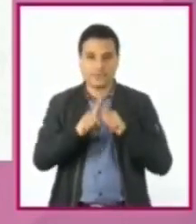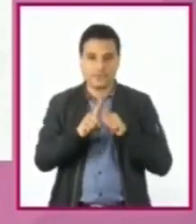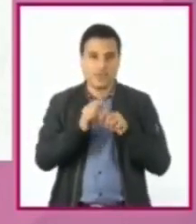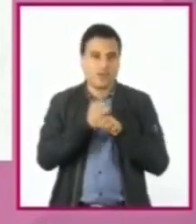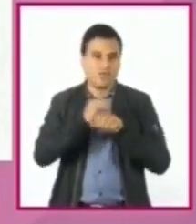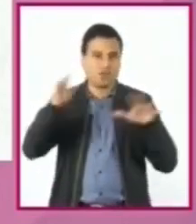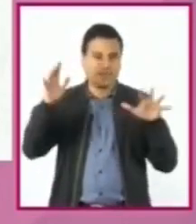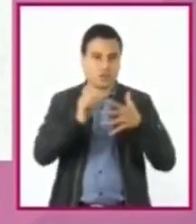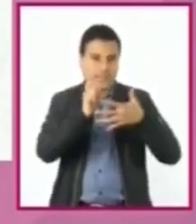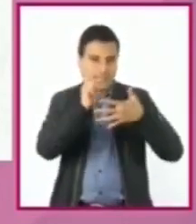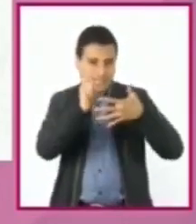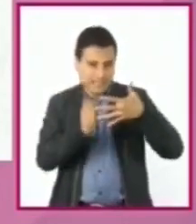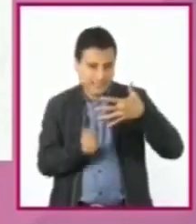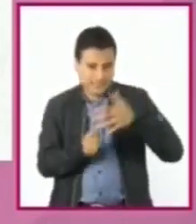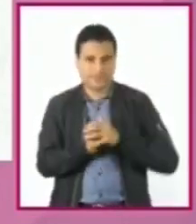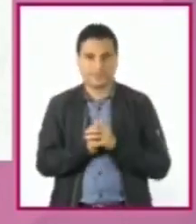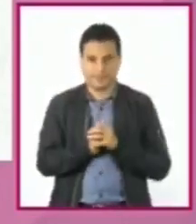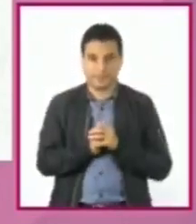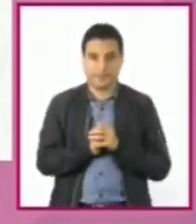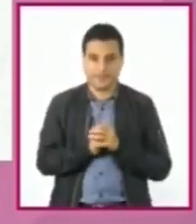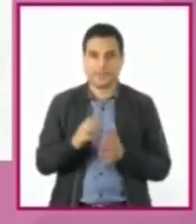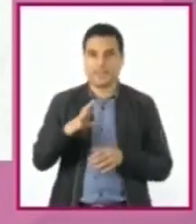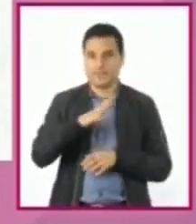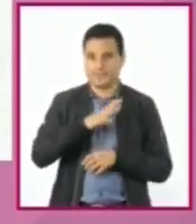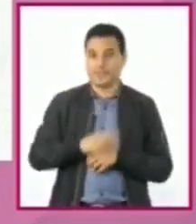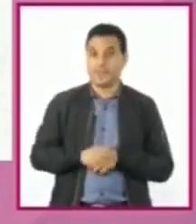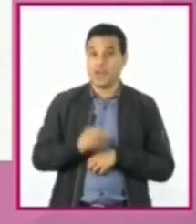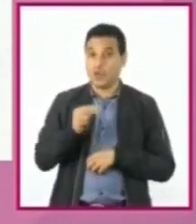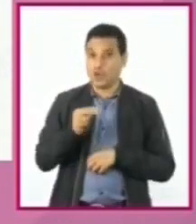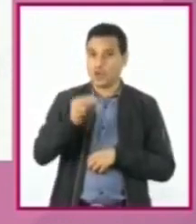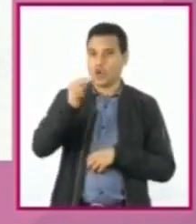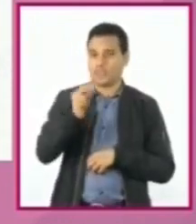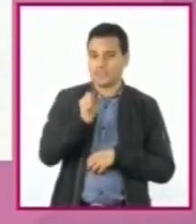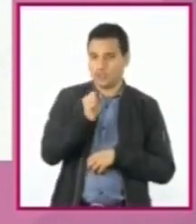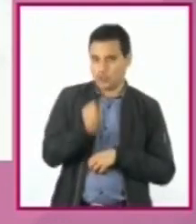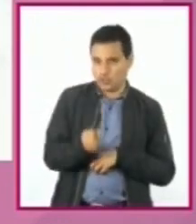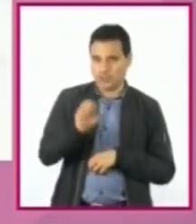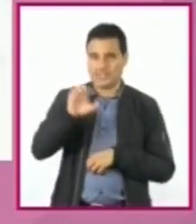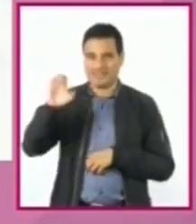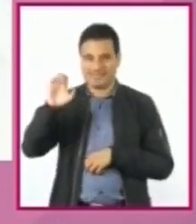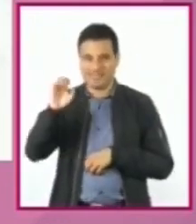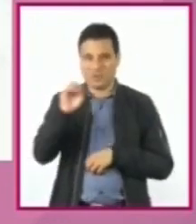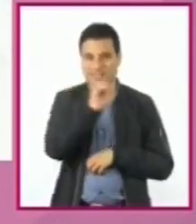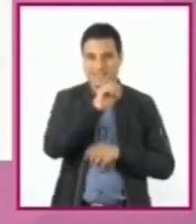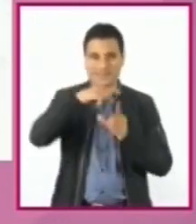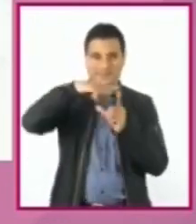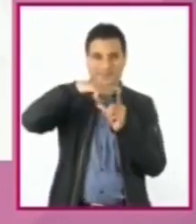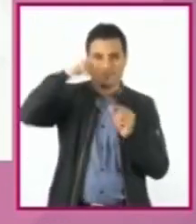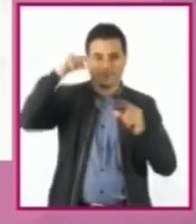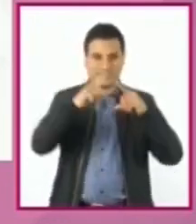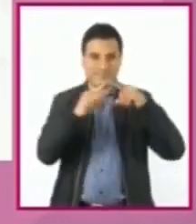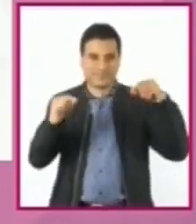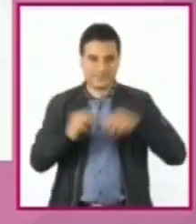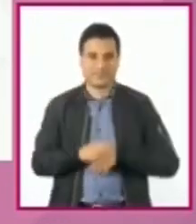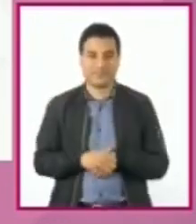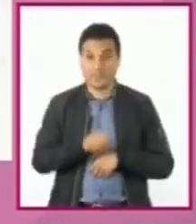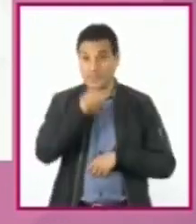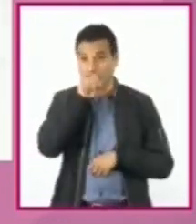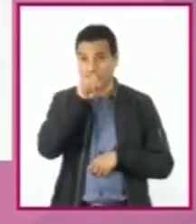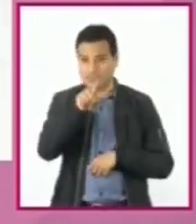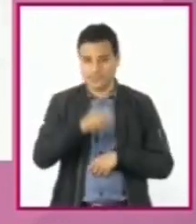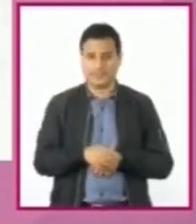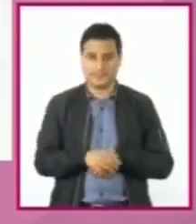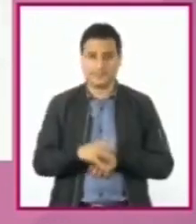la información del mapa. La rosa de los vientos es la orientación que tiene el mapa, siempre es el norte. La